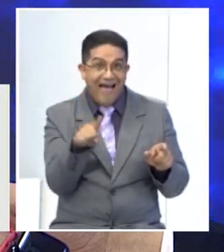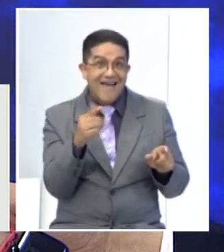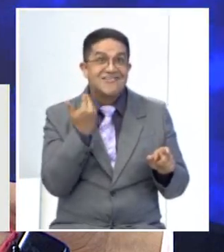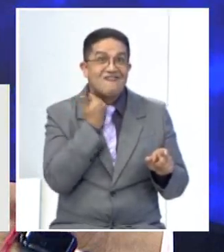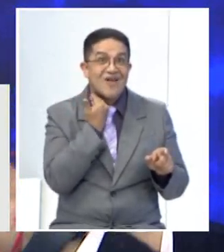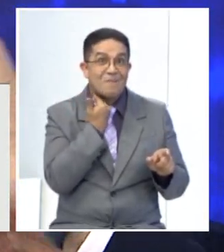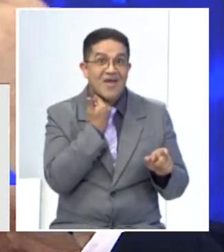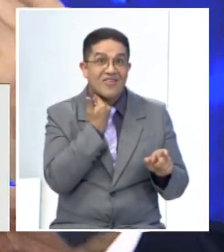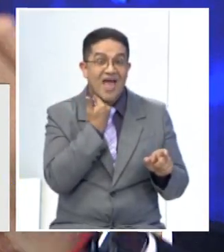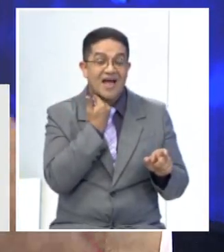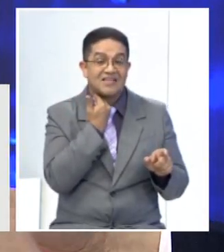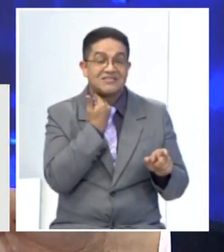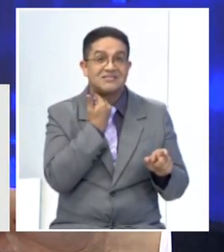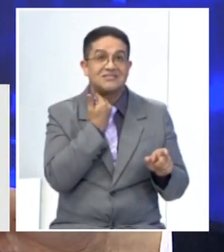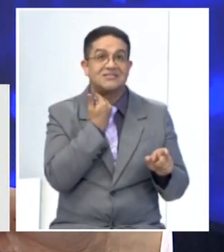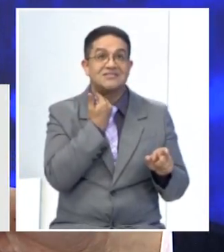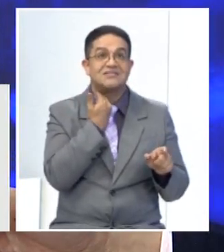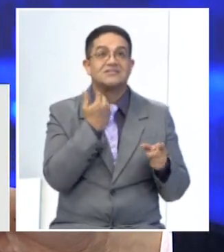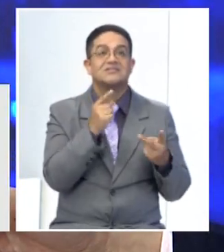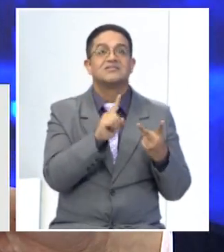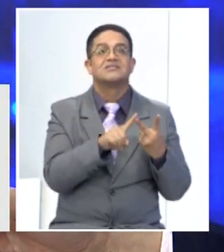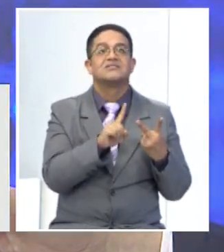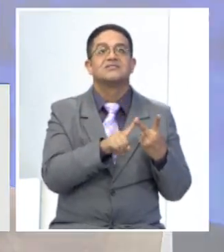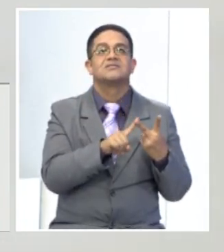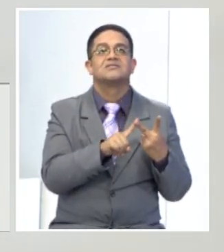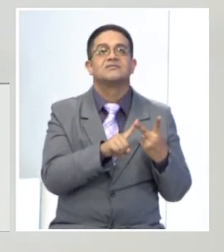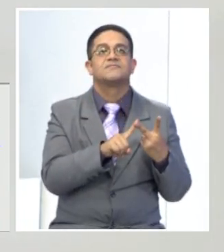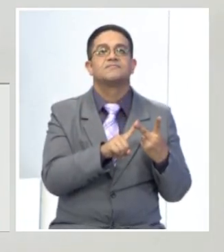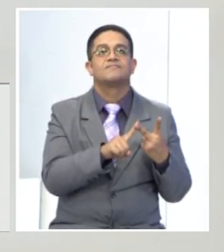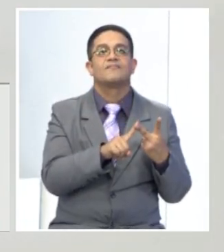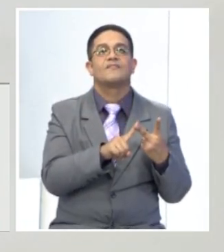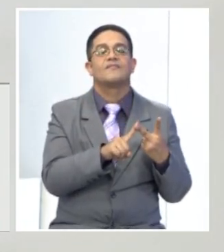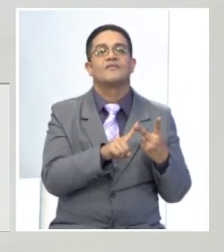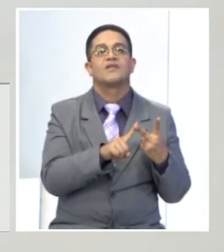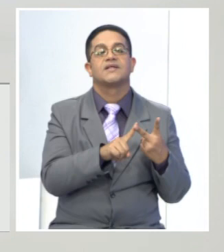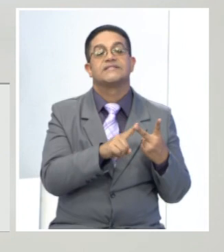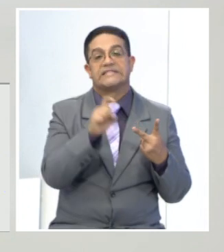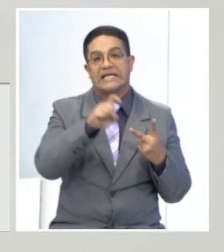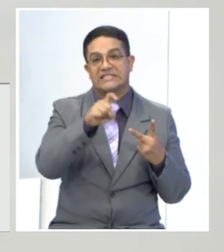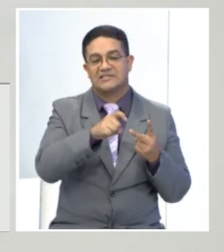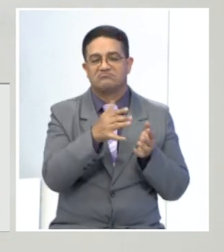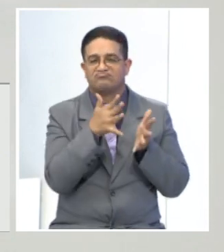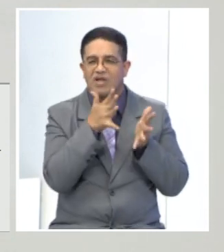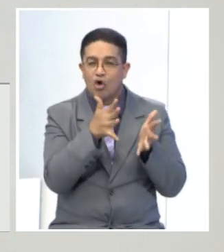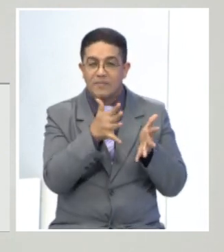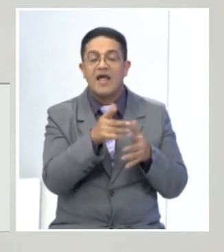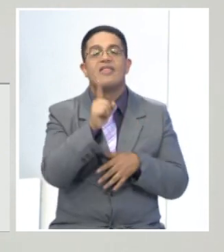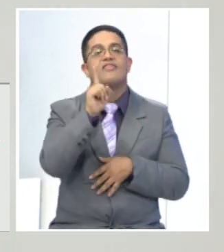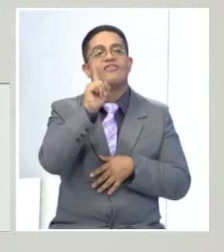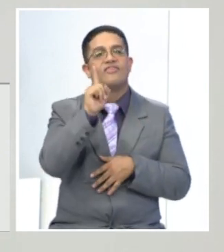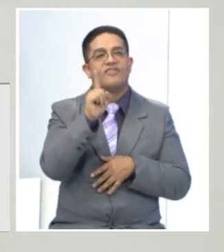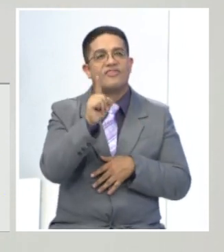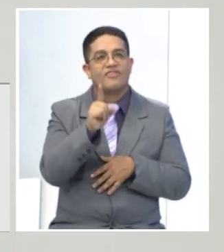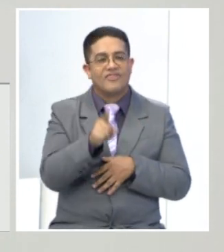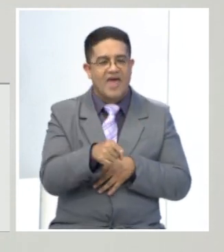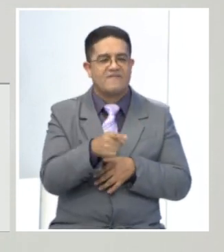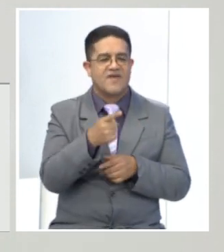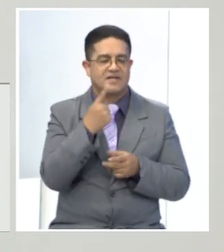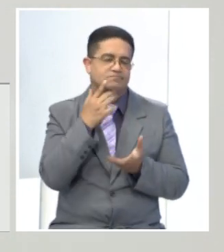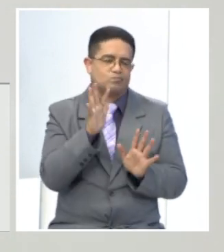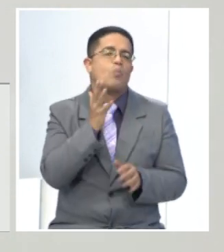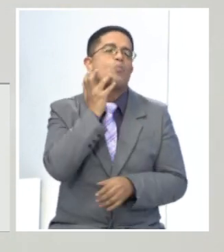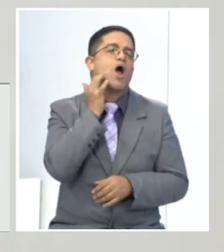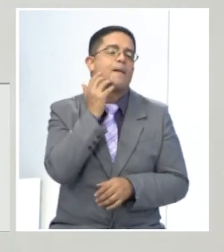base que te llama la atención o te comentaron que tenía que, alguna repercusión en el área de fertilidad, debes tenerlo en cuenta a futuro. Por